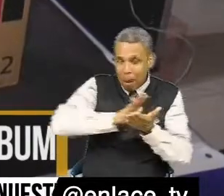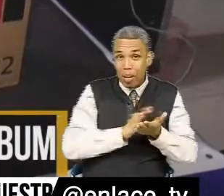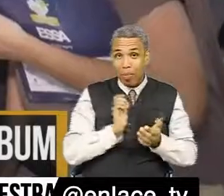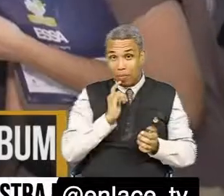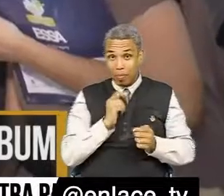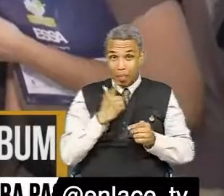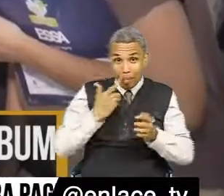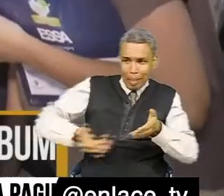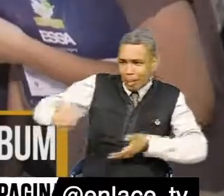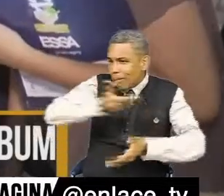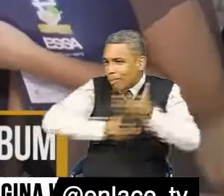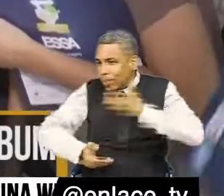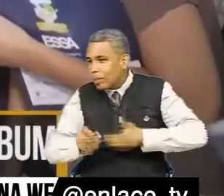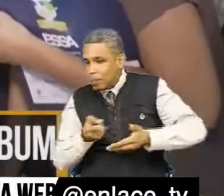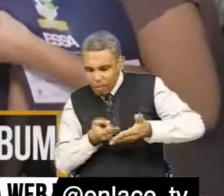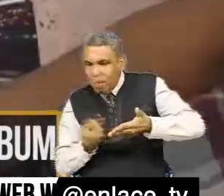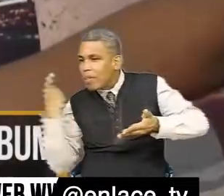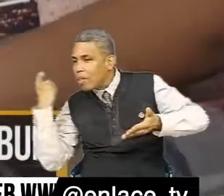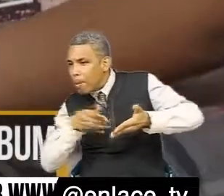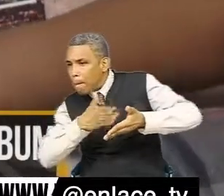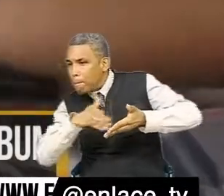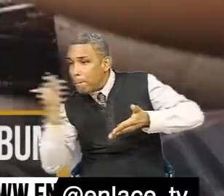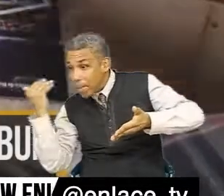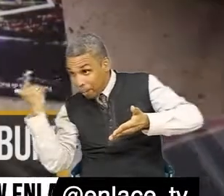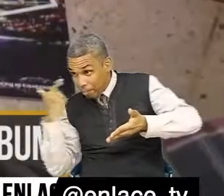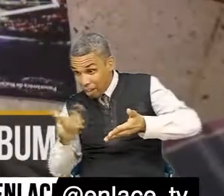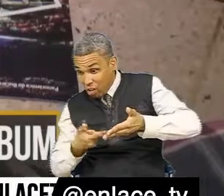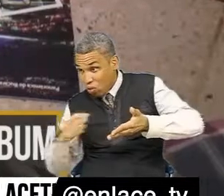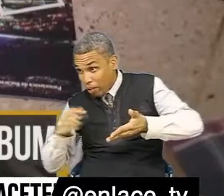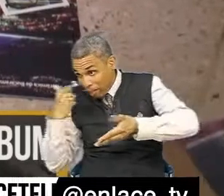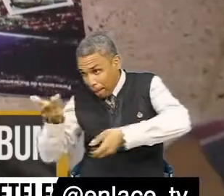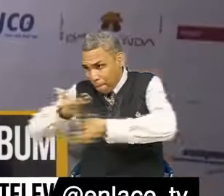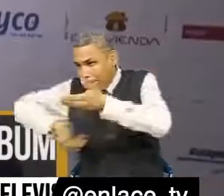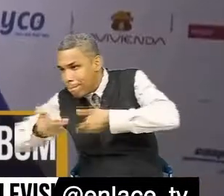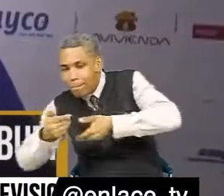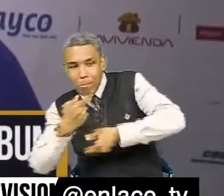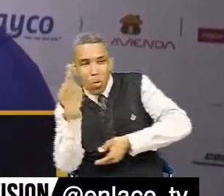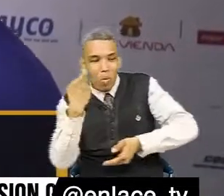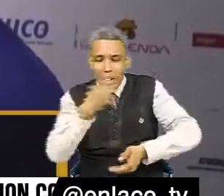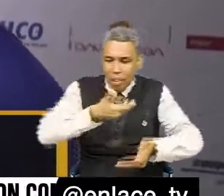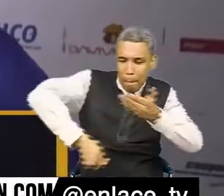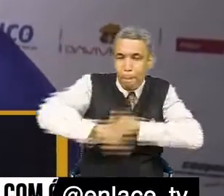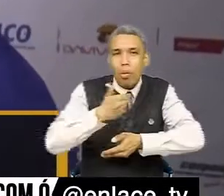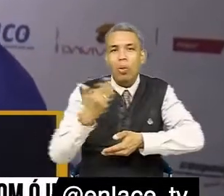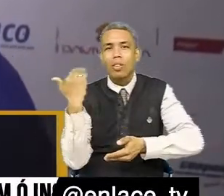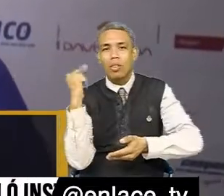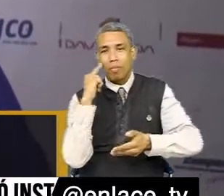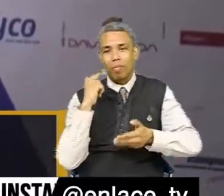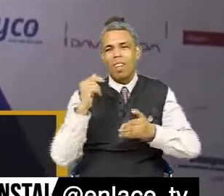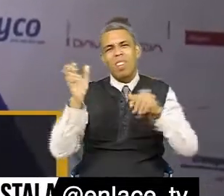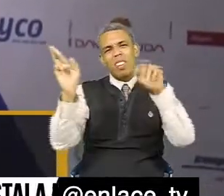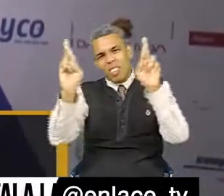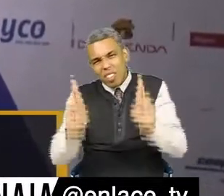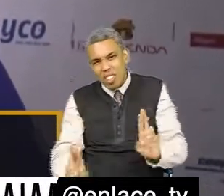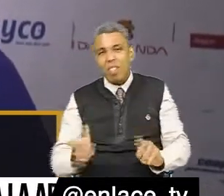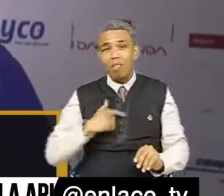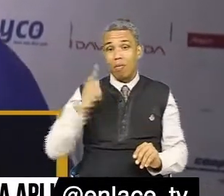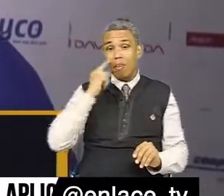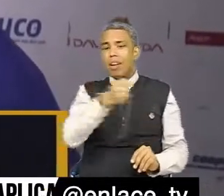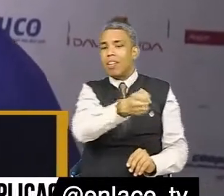clientes de la electrificadora de santander que participaron del espacio no realmente fue una jornada exitosa tuvimos una convocatoria